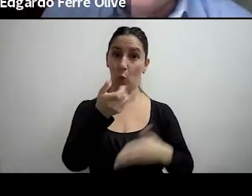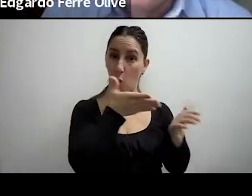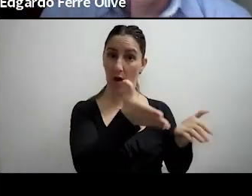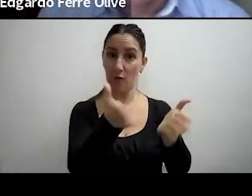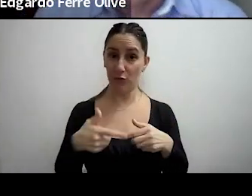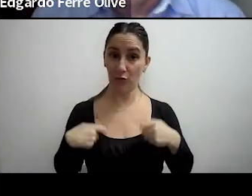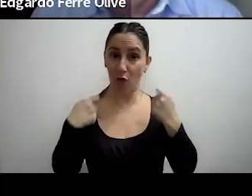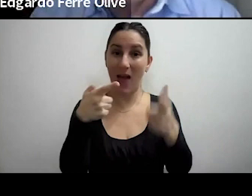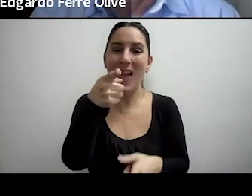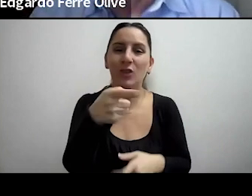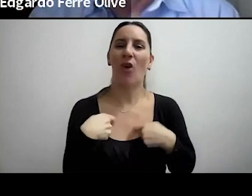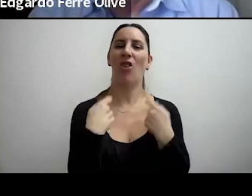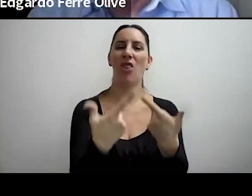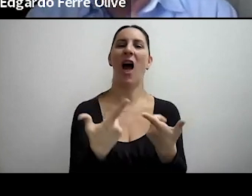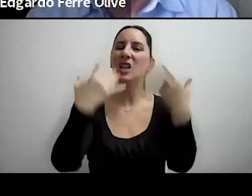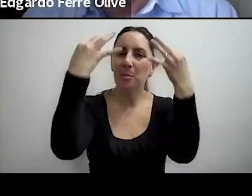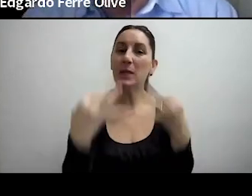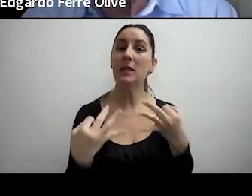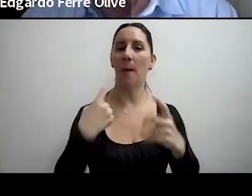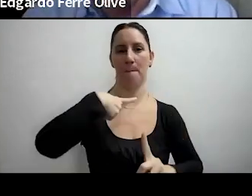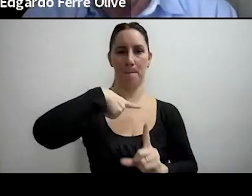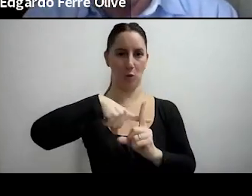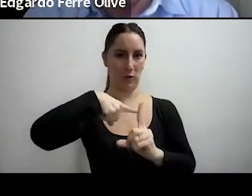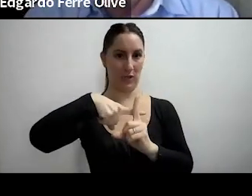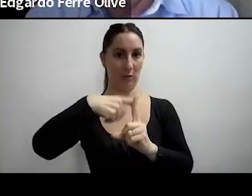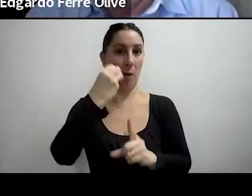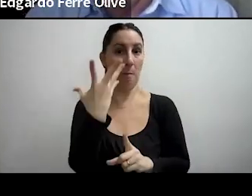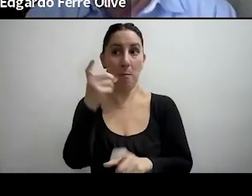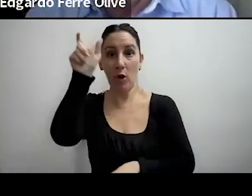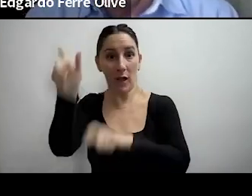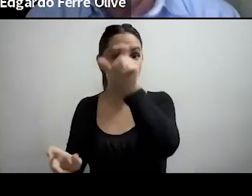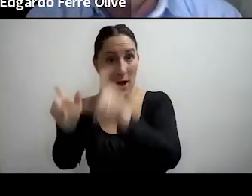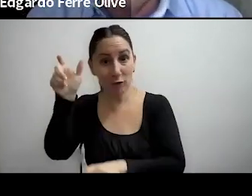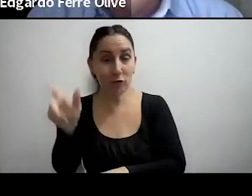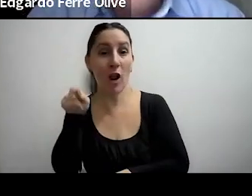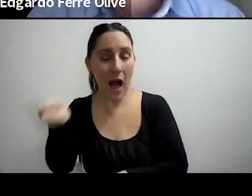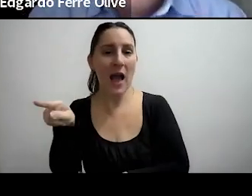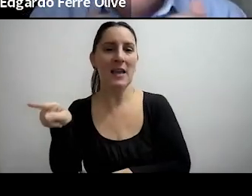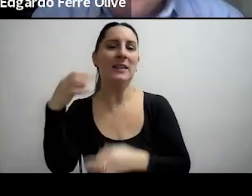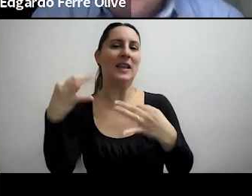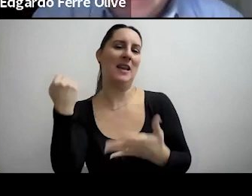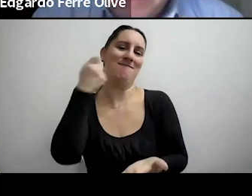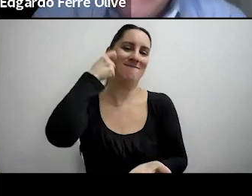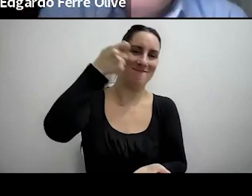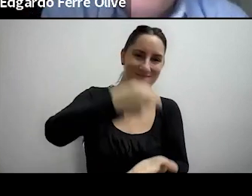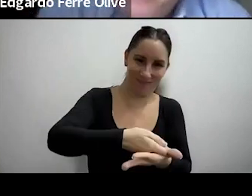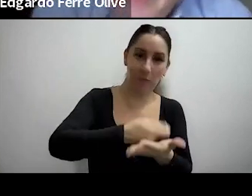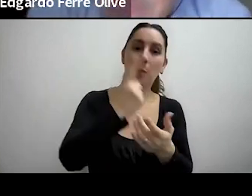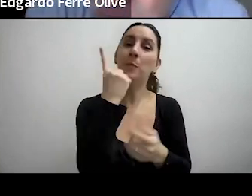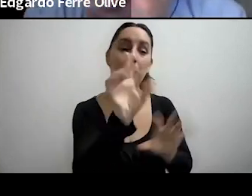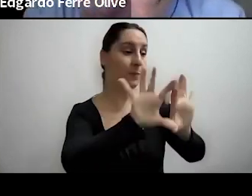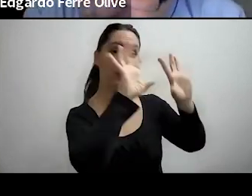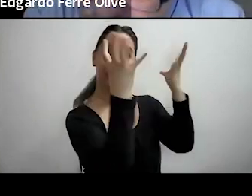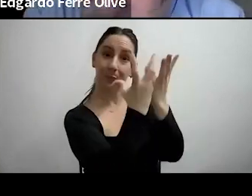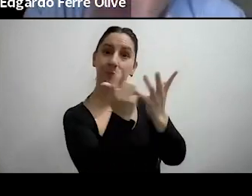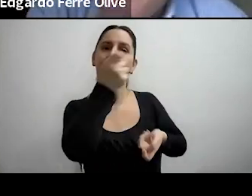contribución especial positiva. ¿Por qué? Porque esos sujetos, para financiar esos conceptos, van a tener que pagar la contribución. Pero en ambiente, las contribuciones